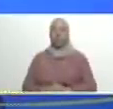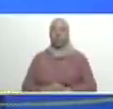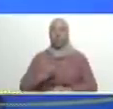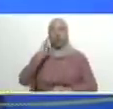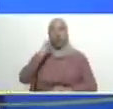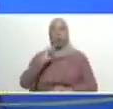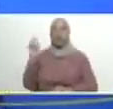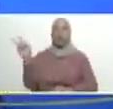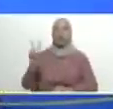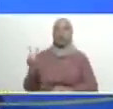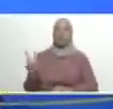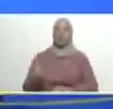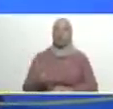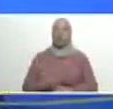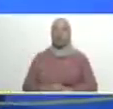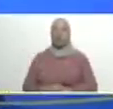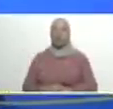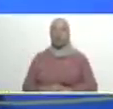bolivariano de Venezuela.